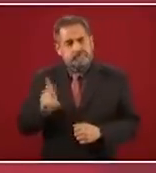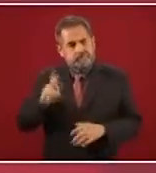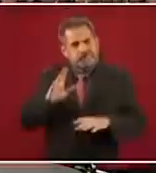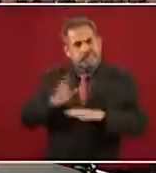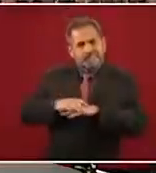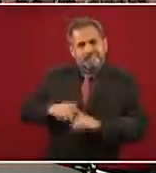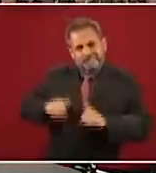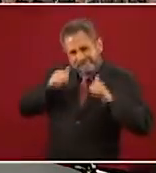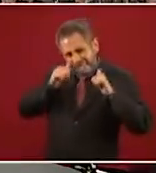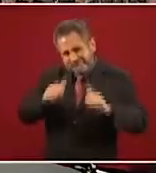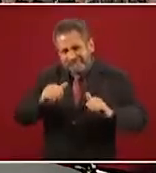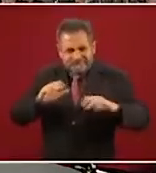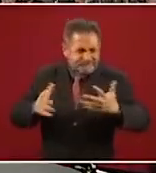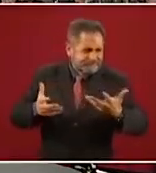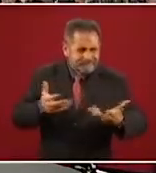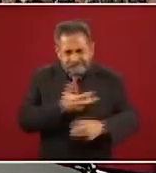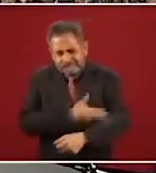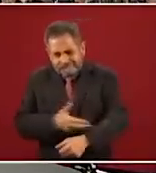eso.